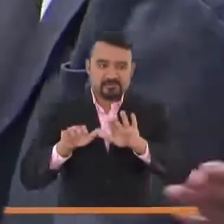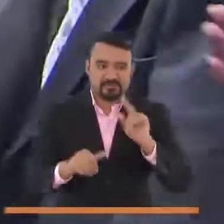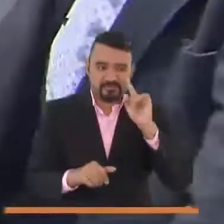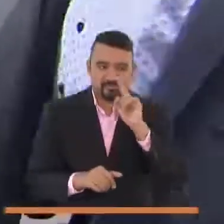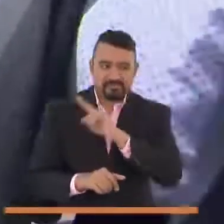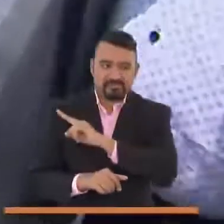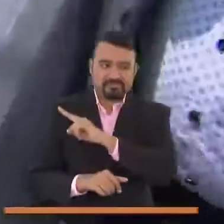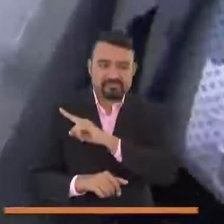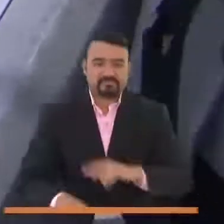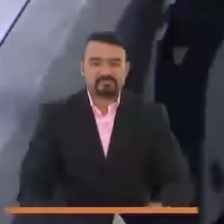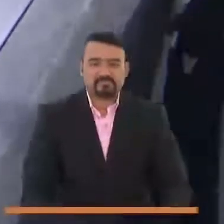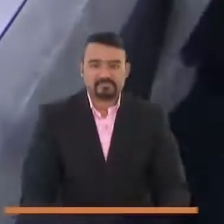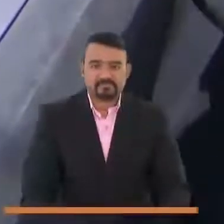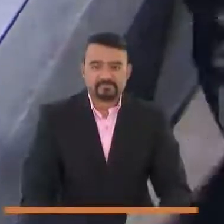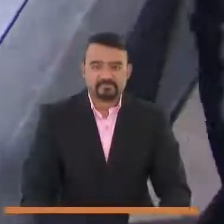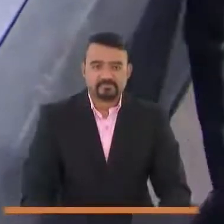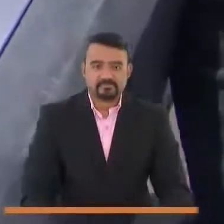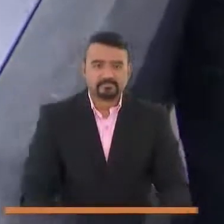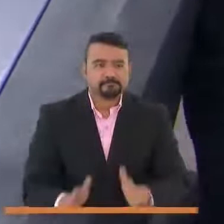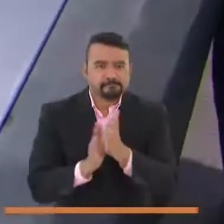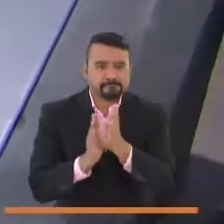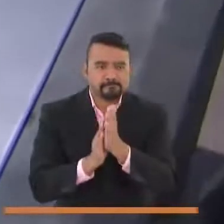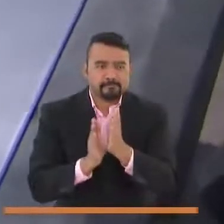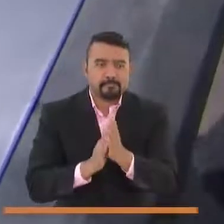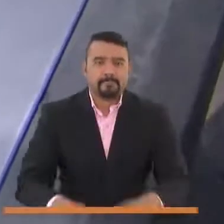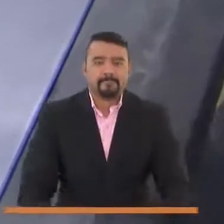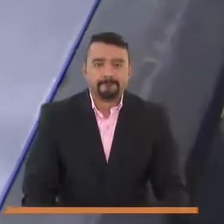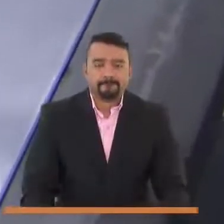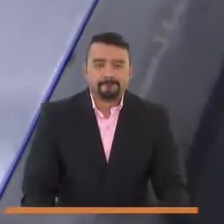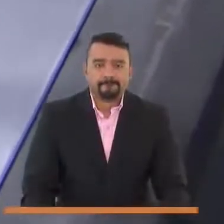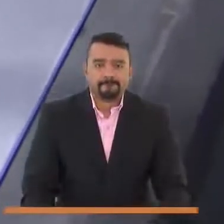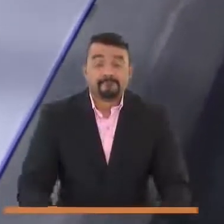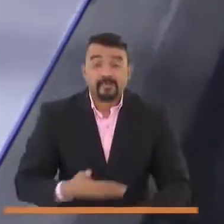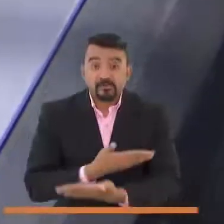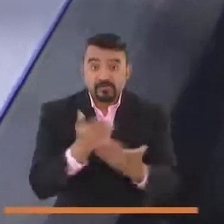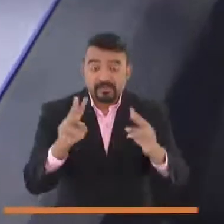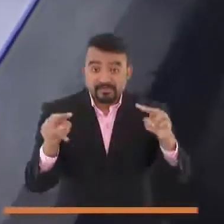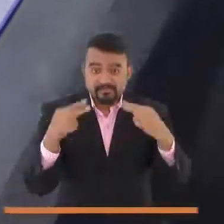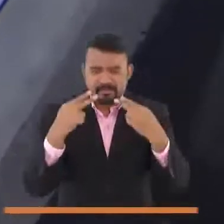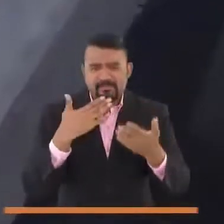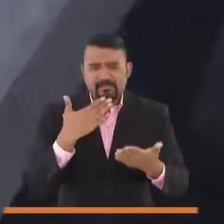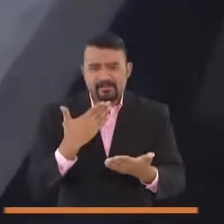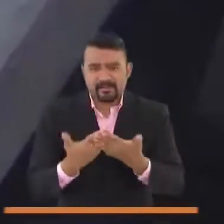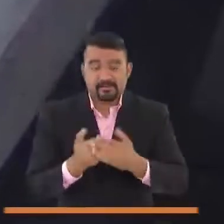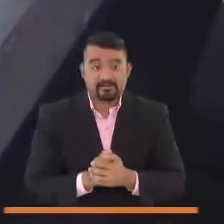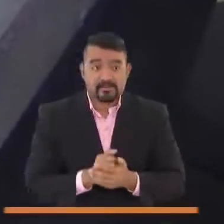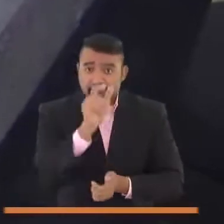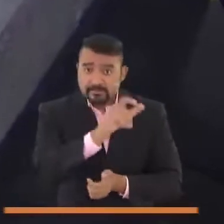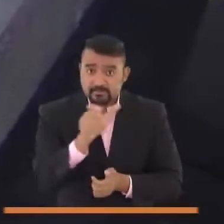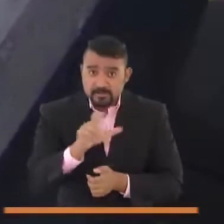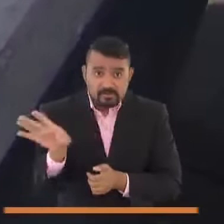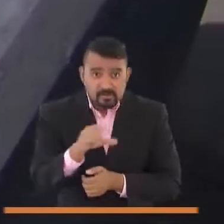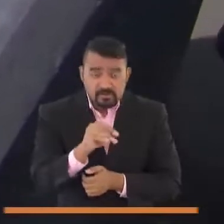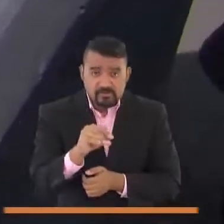del alcalde Braulio Espinosa Márquez. A todos nuestros televidentes, muchísimas gracias a todos los envigadeños por